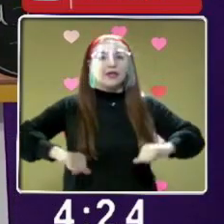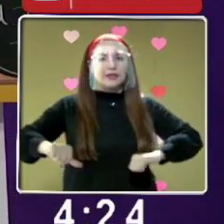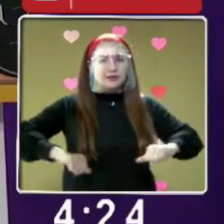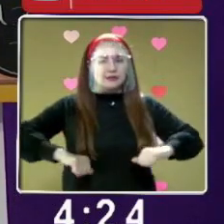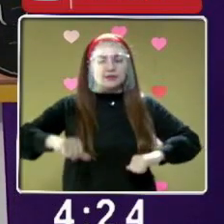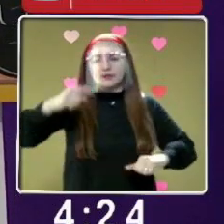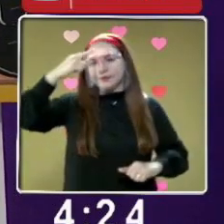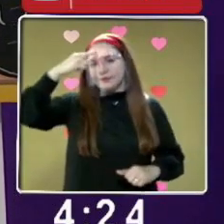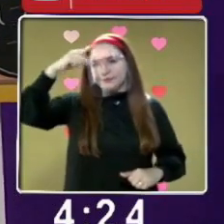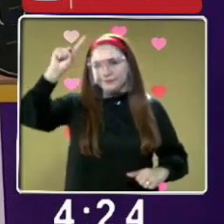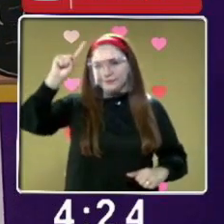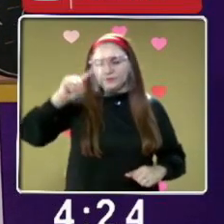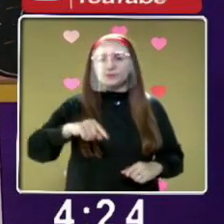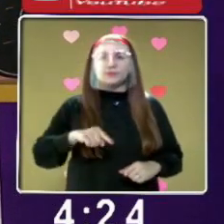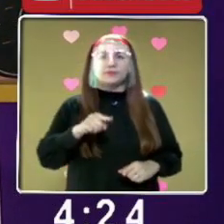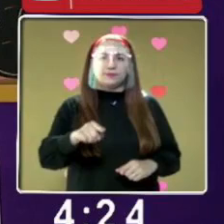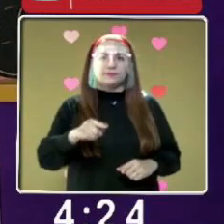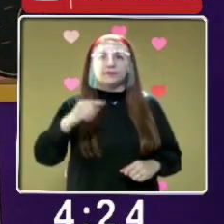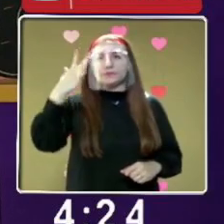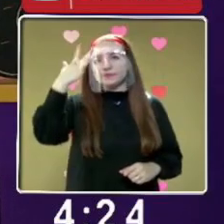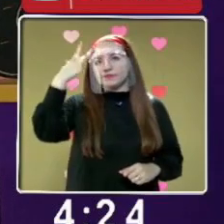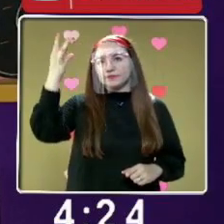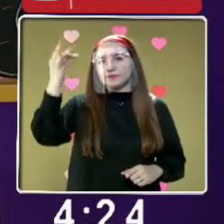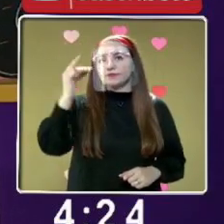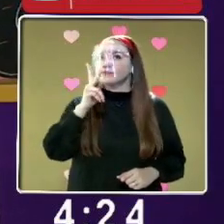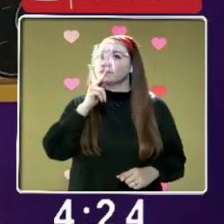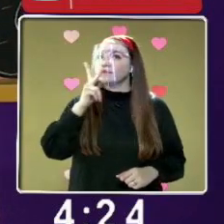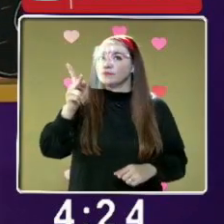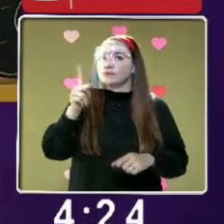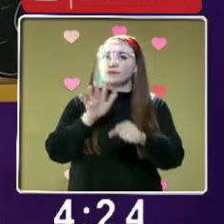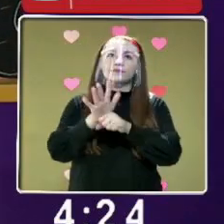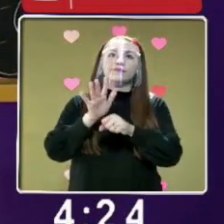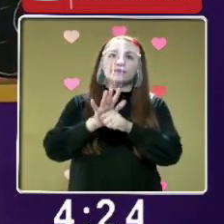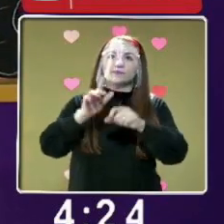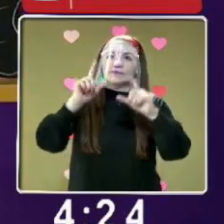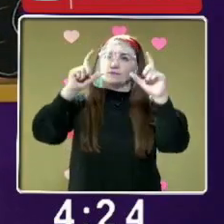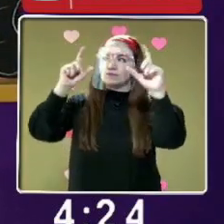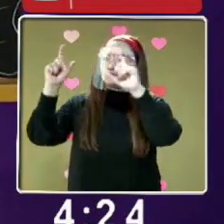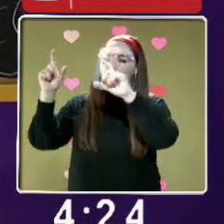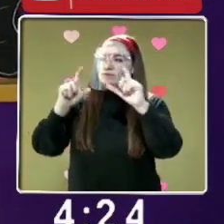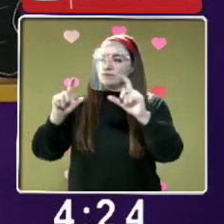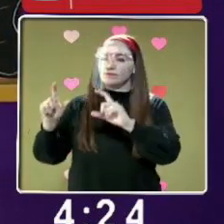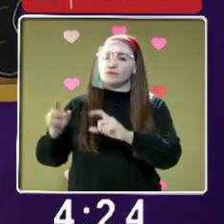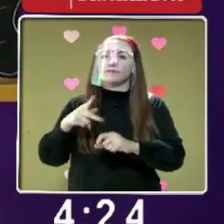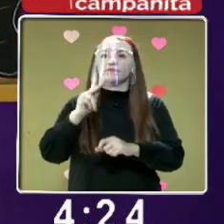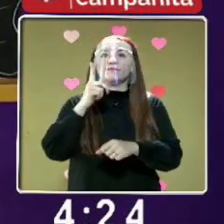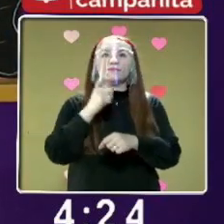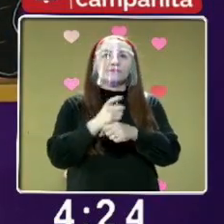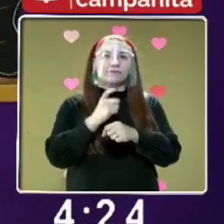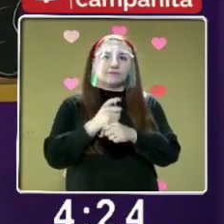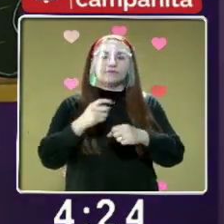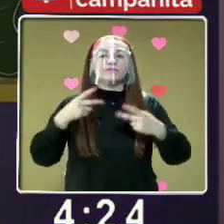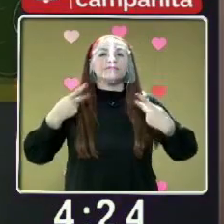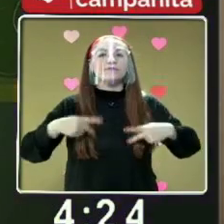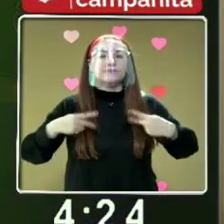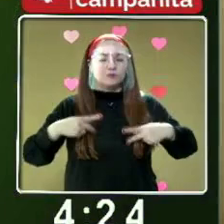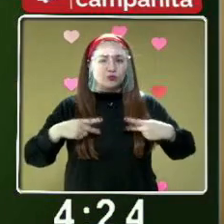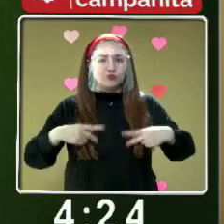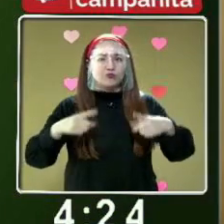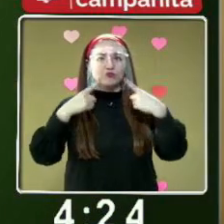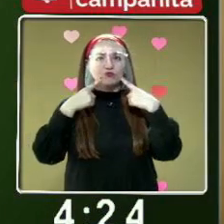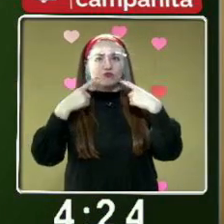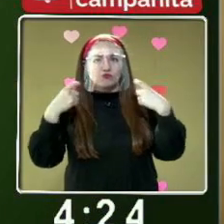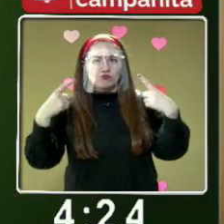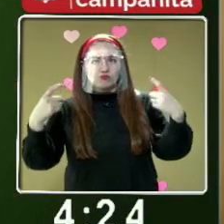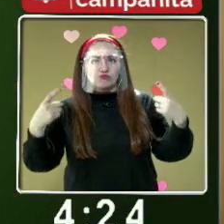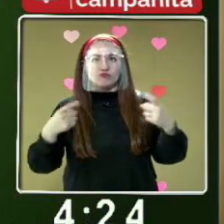bien fácil, ya saben, de adivinar la palabra. Okay. Pero aquí nos vamos a ir con unos personajes muy famosos que